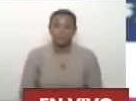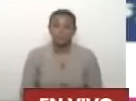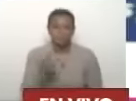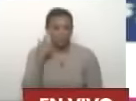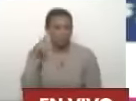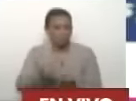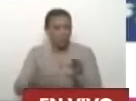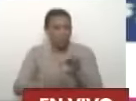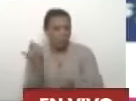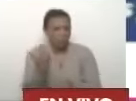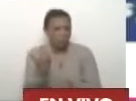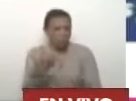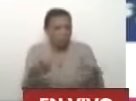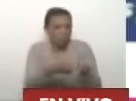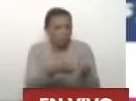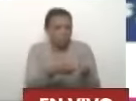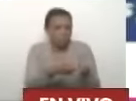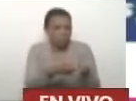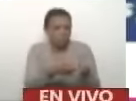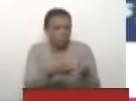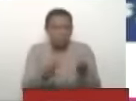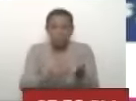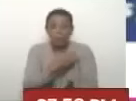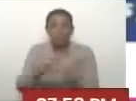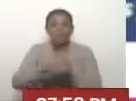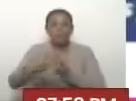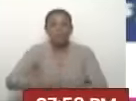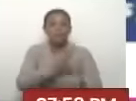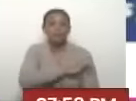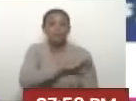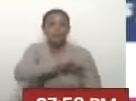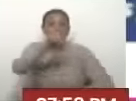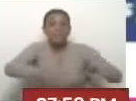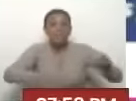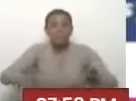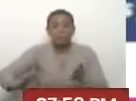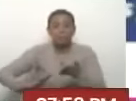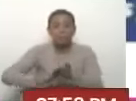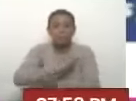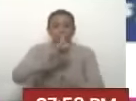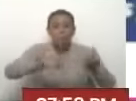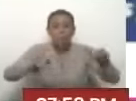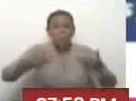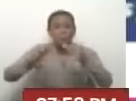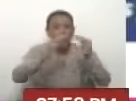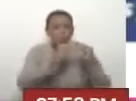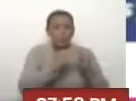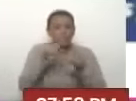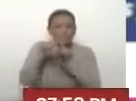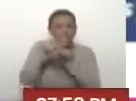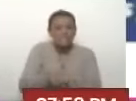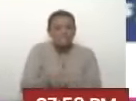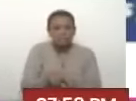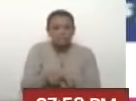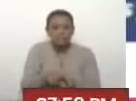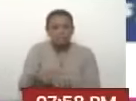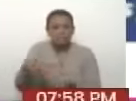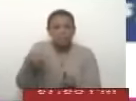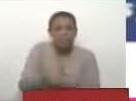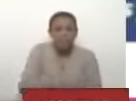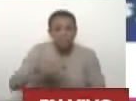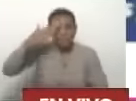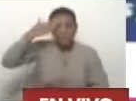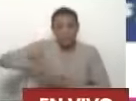Impusieron un modelo de Estado, negaron todos los derechos sociales e implementaron un Estado represivo,